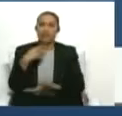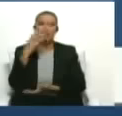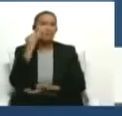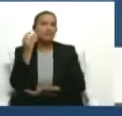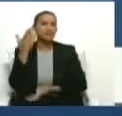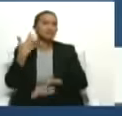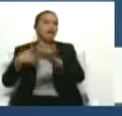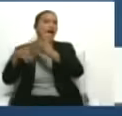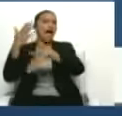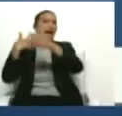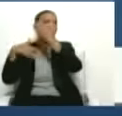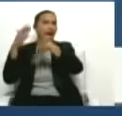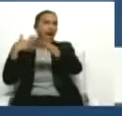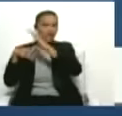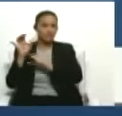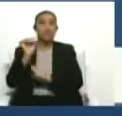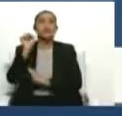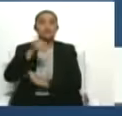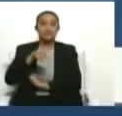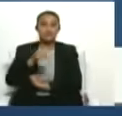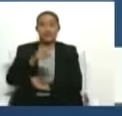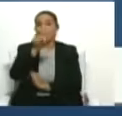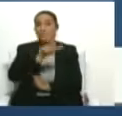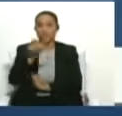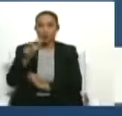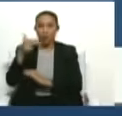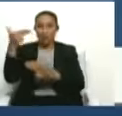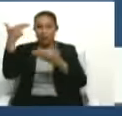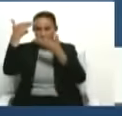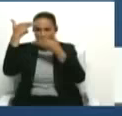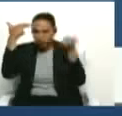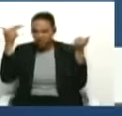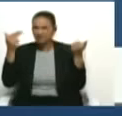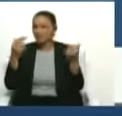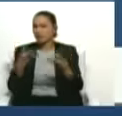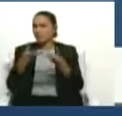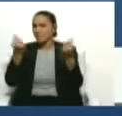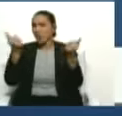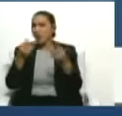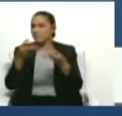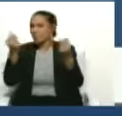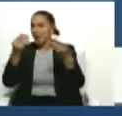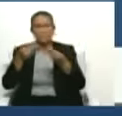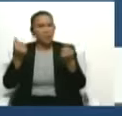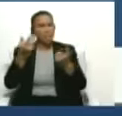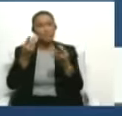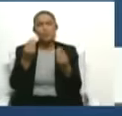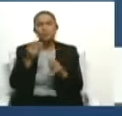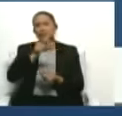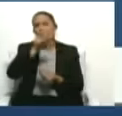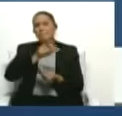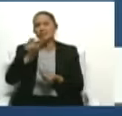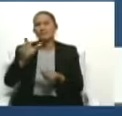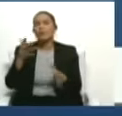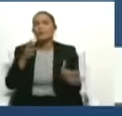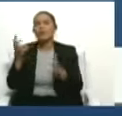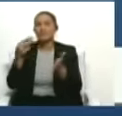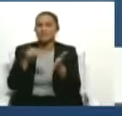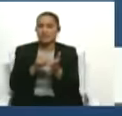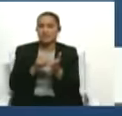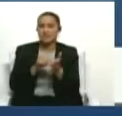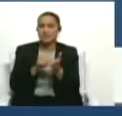República sí hubo desapariciones forzadas contra aproximadamente 3.000 venezolanos. Entonces, decir que alguien